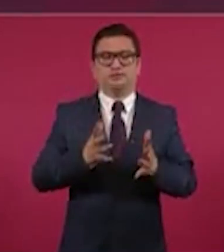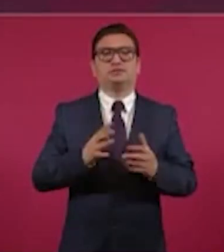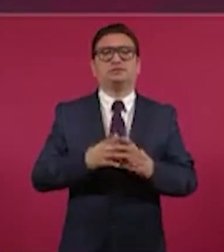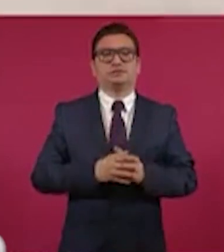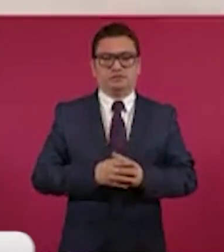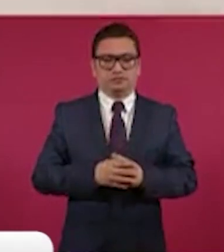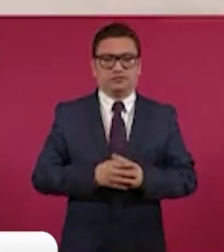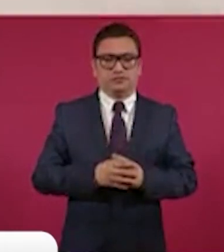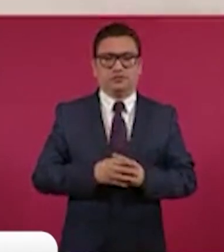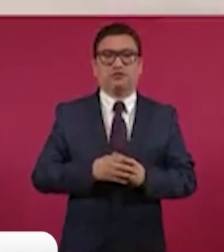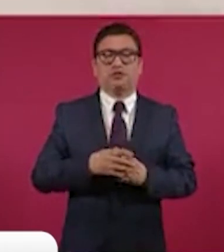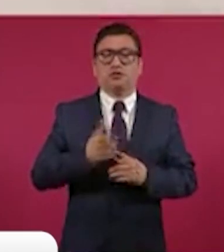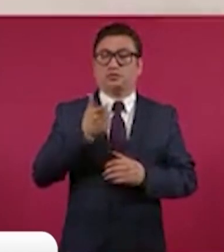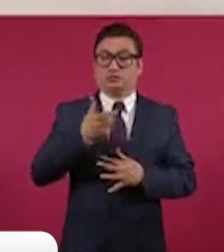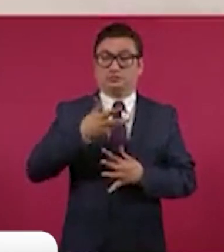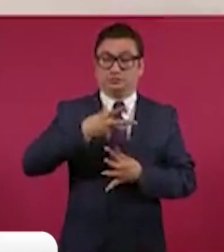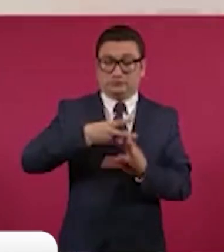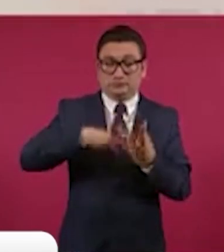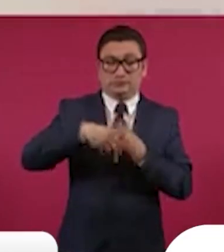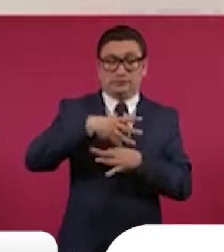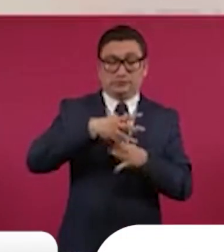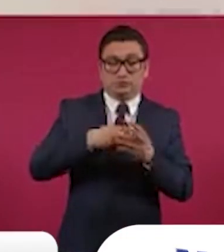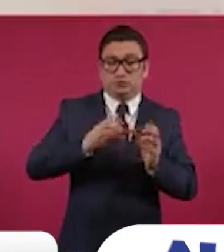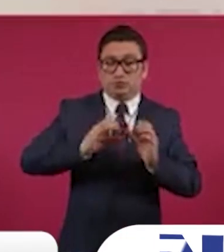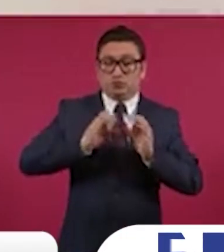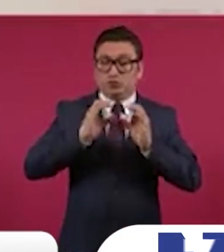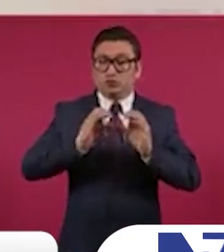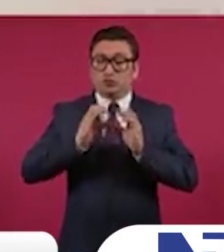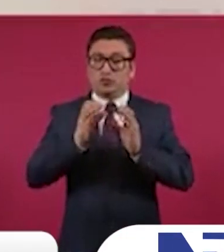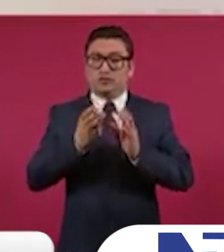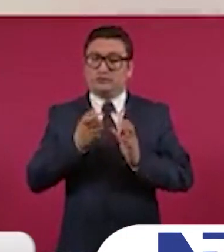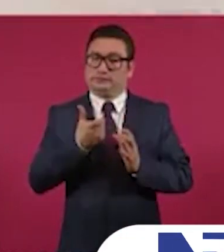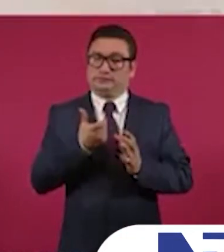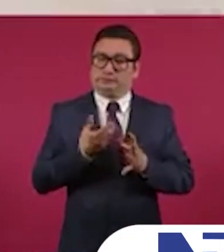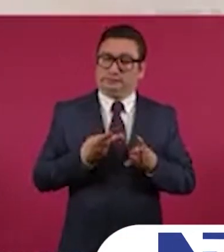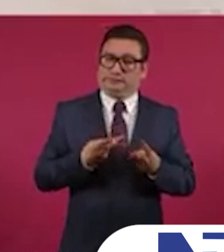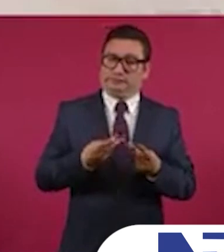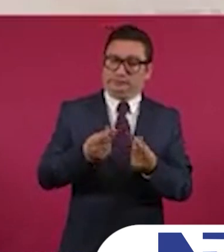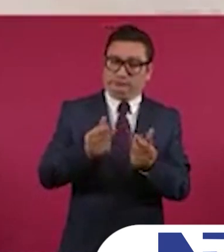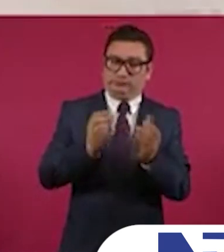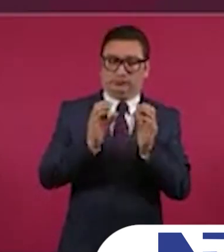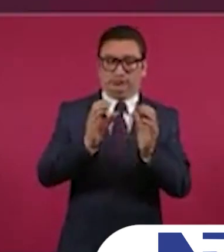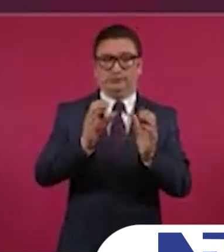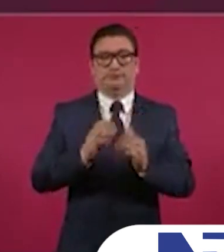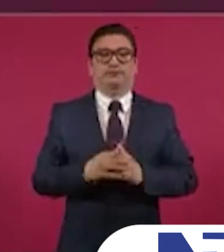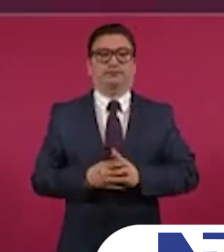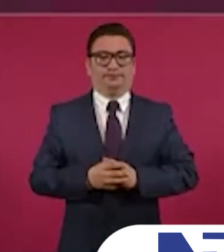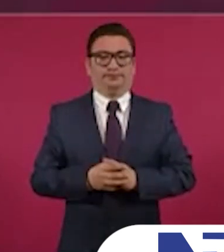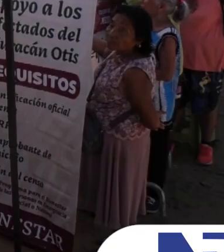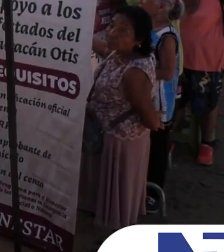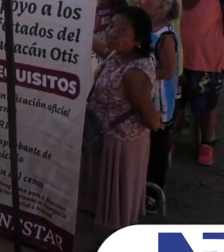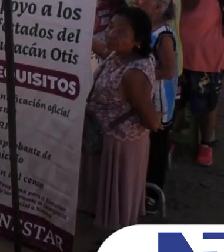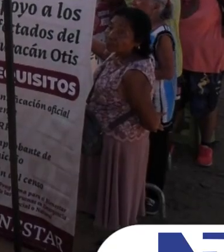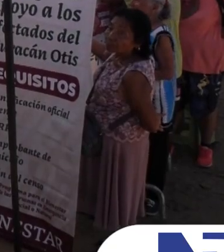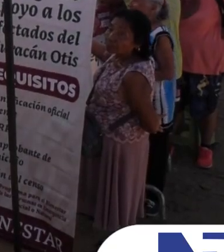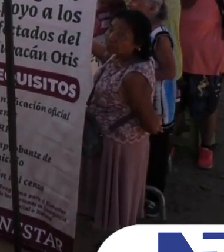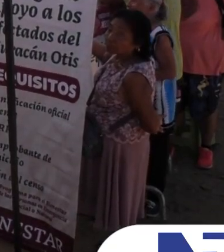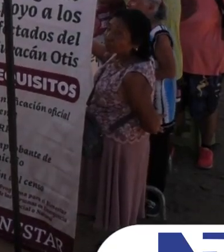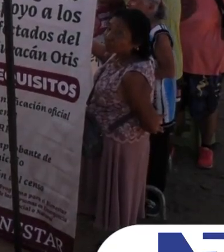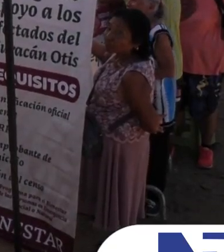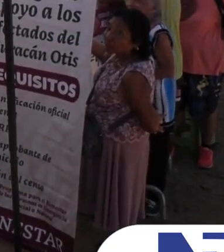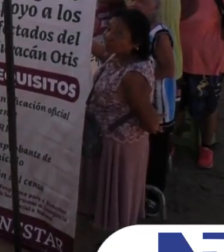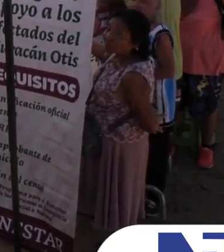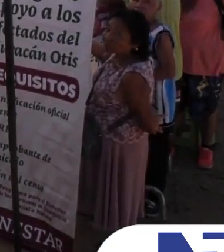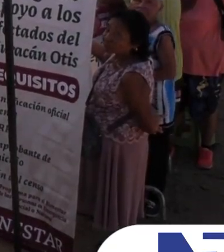El presidente Andrés Manuel López Obrador dio a conocer que en el primer día de la entrega de apoyos para limpieza se cubrió el pago de 8,000 pesos